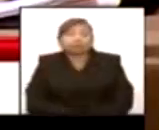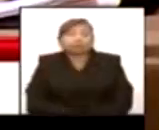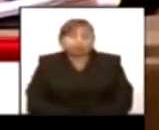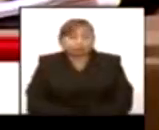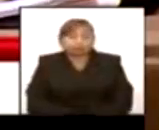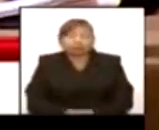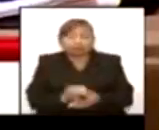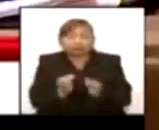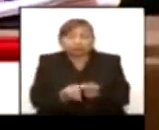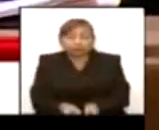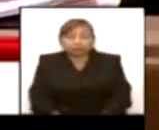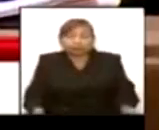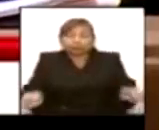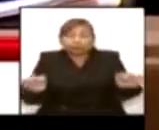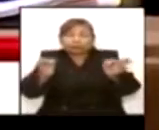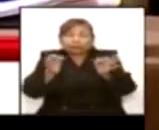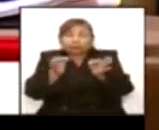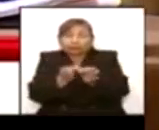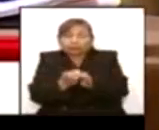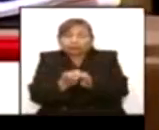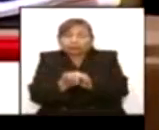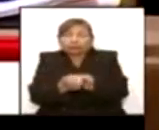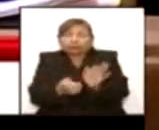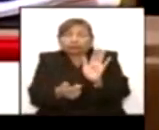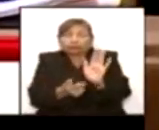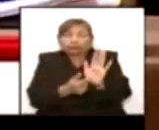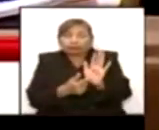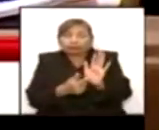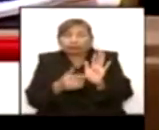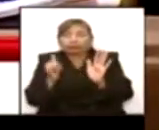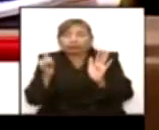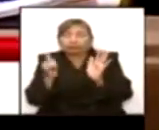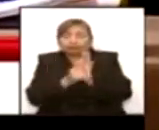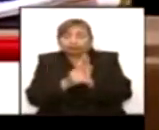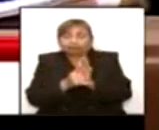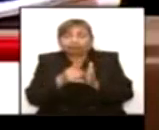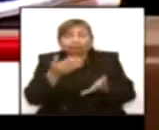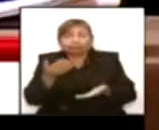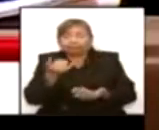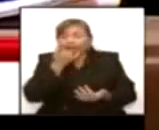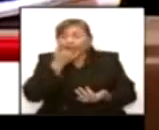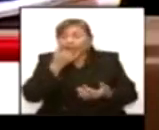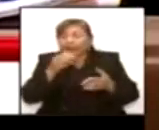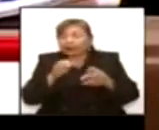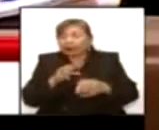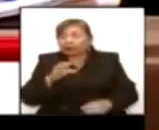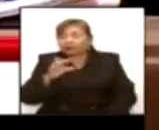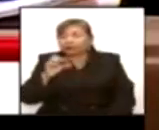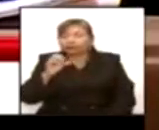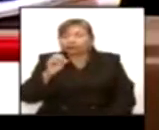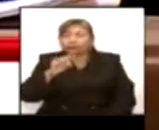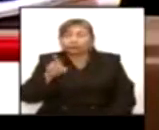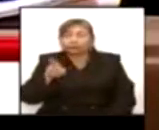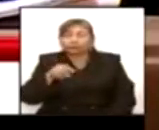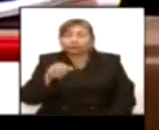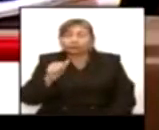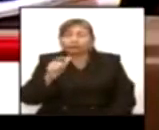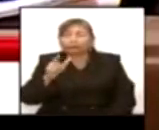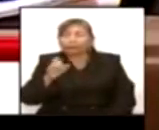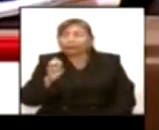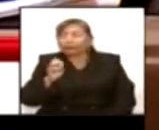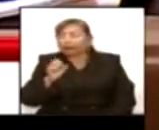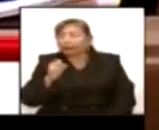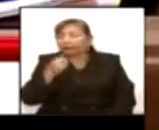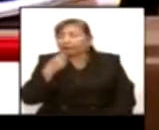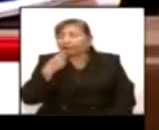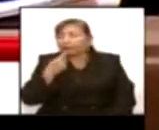es importante señalar lo siguiente. En el caso del congresista González,